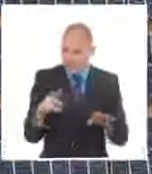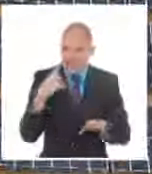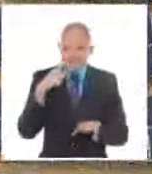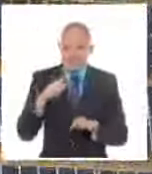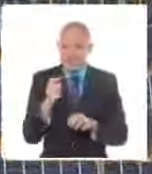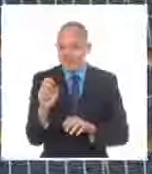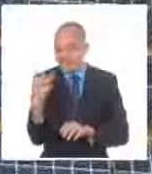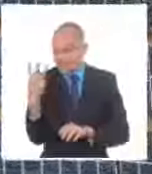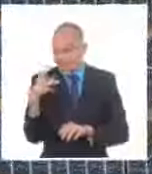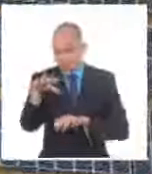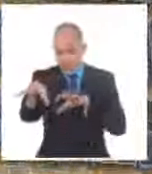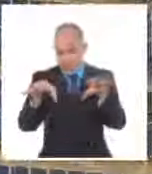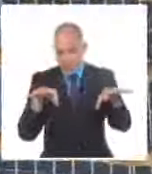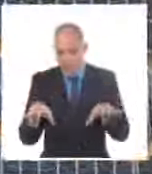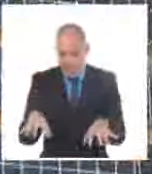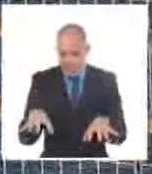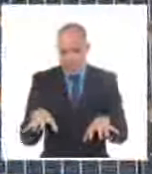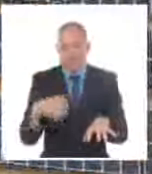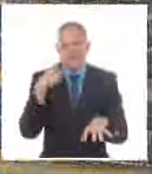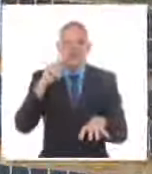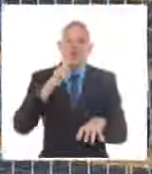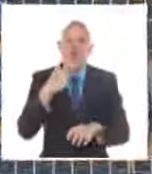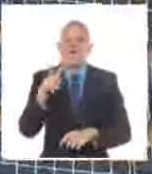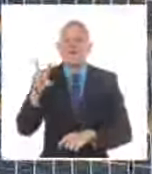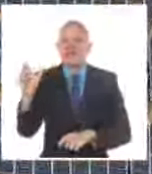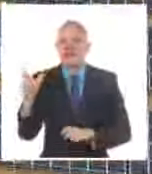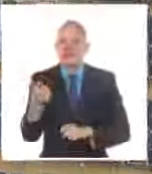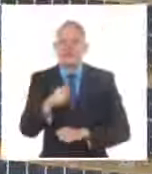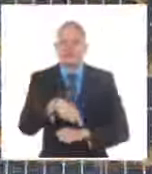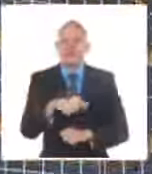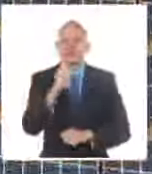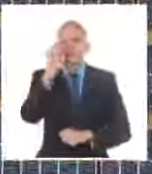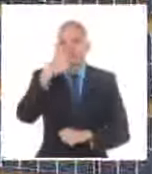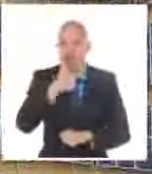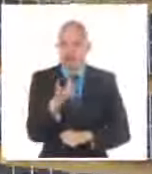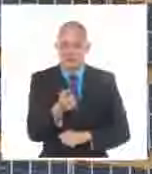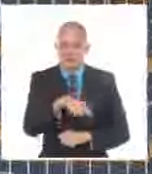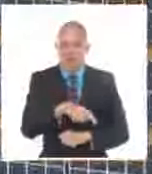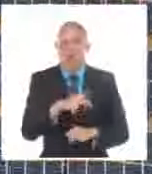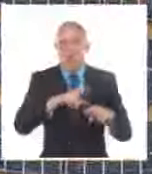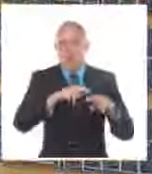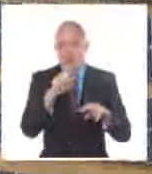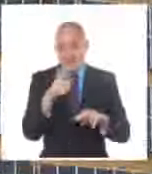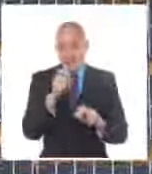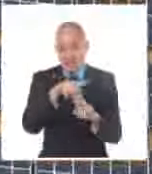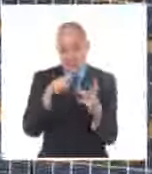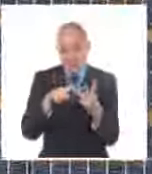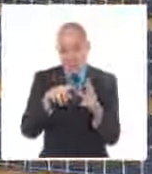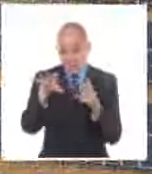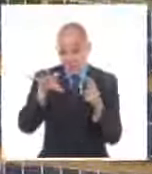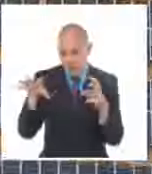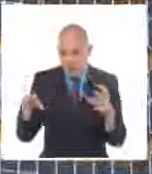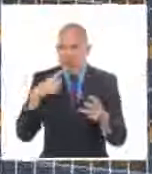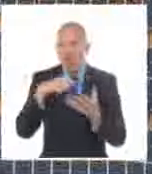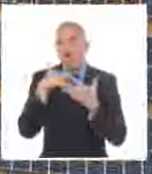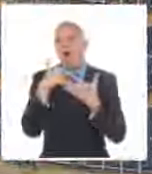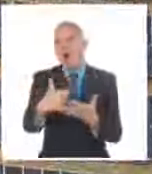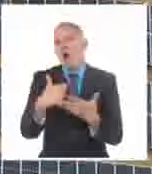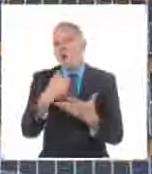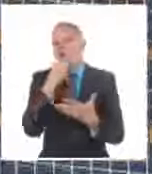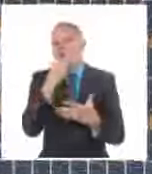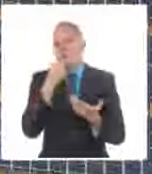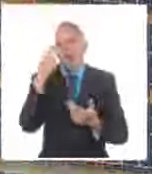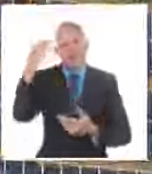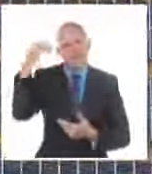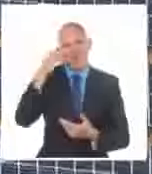solares que avanzan en Villa Clara, Ciego de Ávila y Holguín como una experiencia que aportará